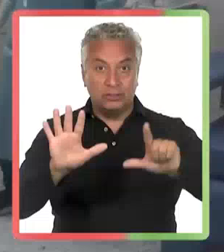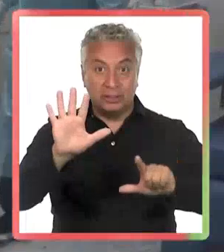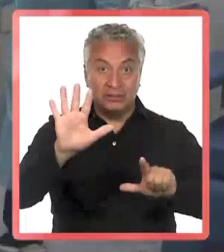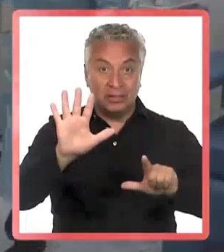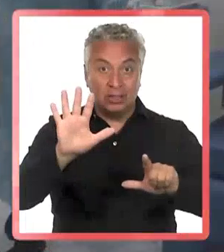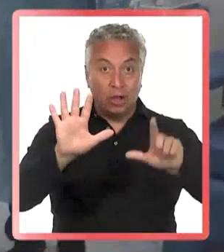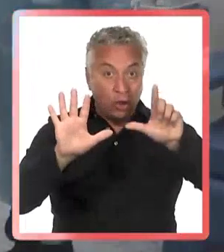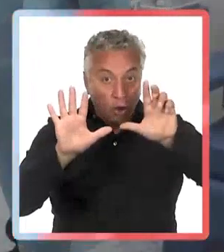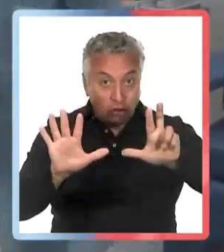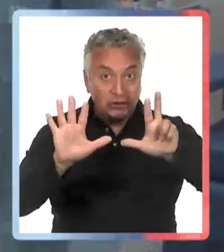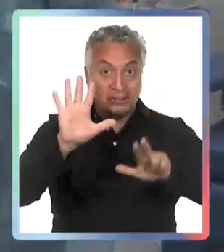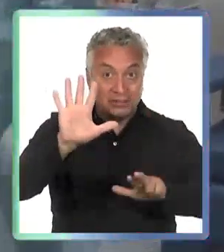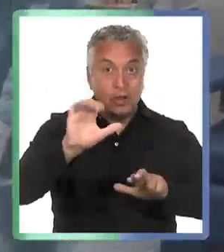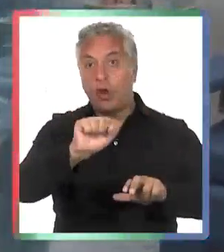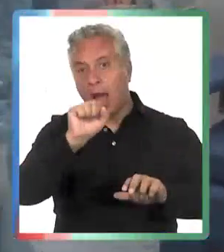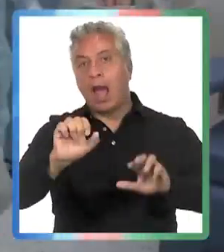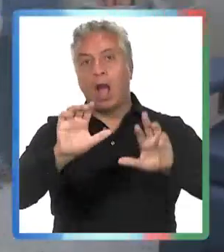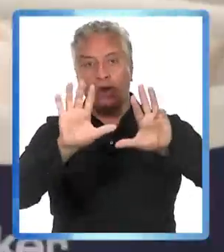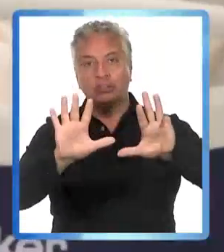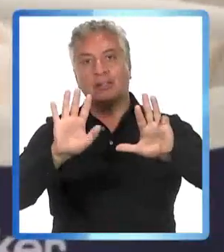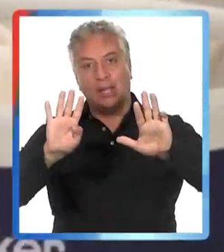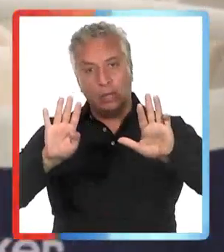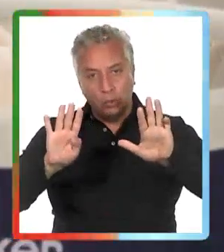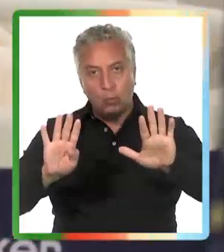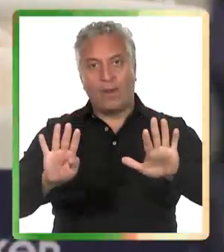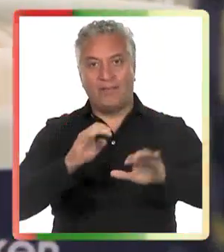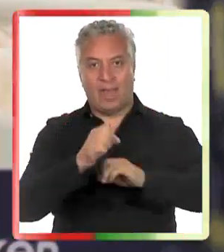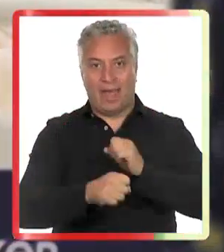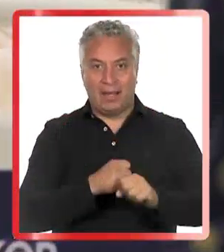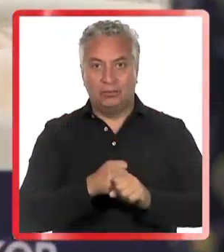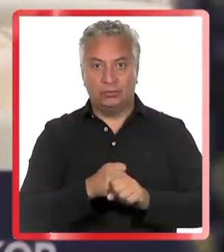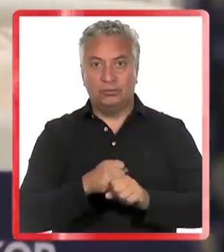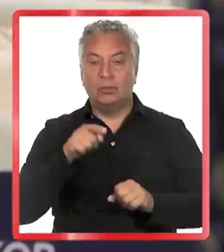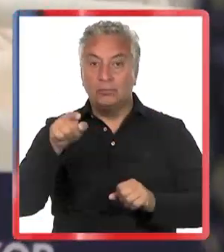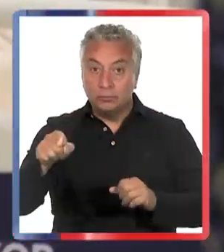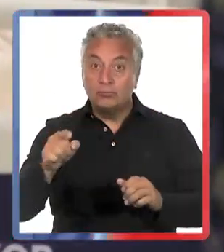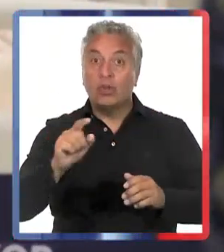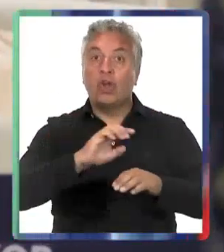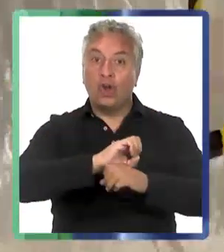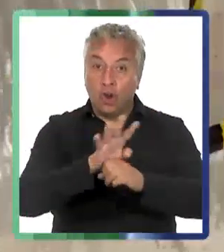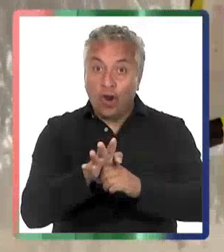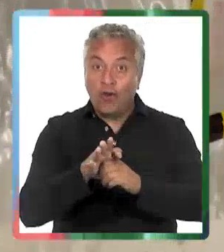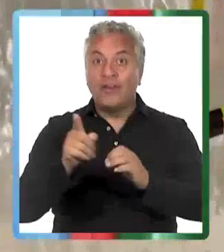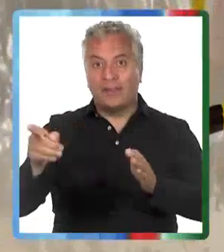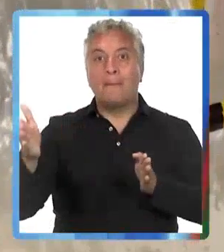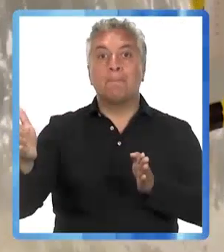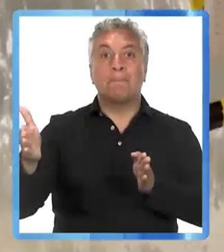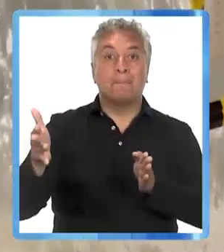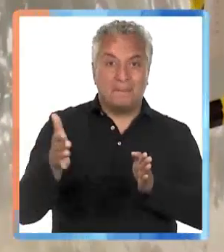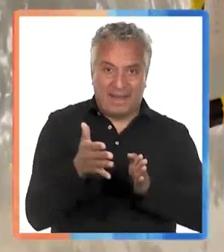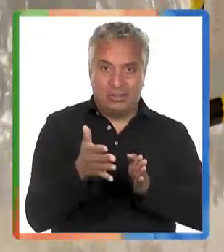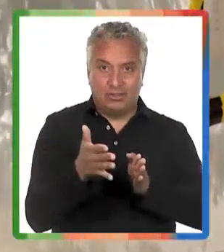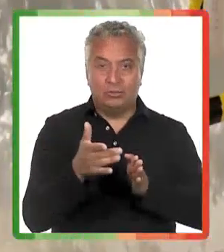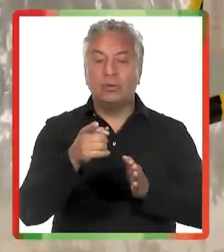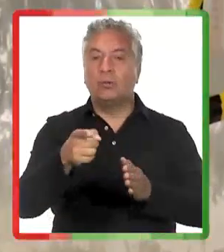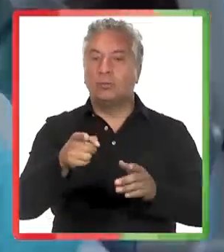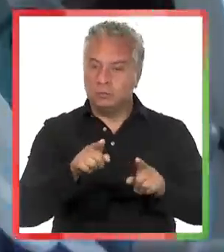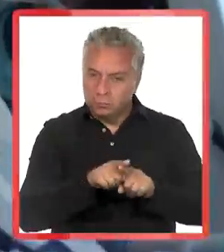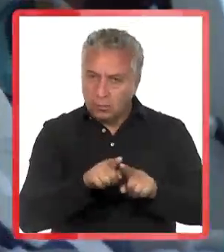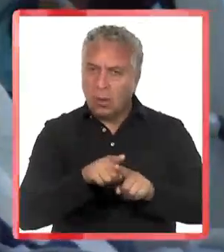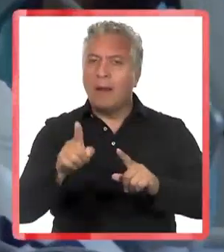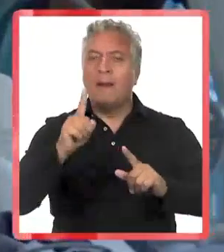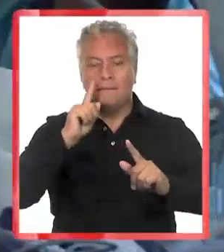85 a 89 años. Tercero, la esperanza de vida de hombres y mujeres se acortó por causa del COVID-19. Y